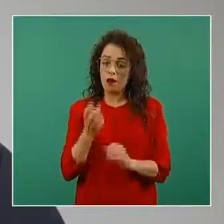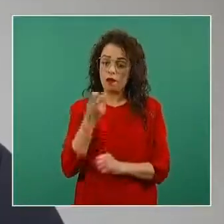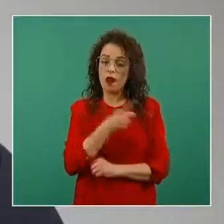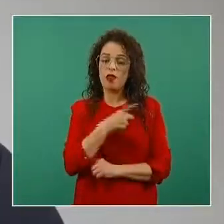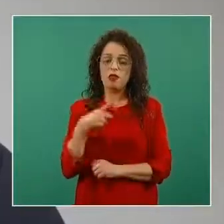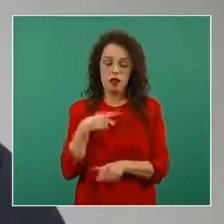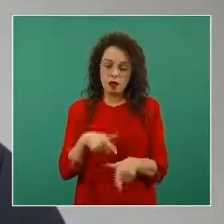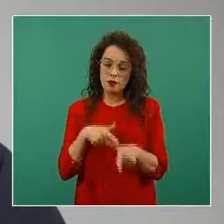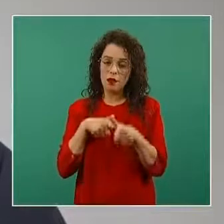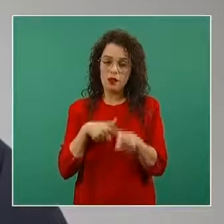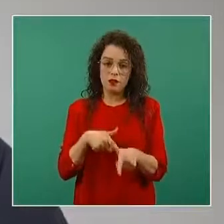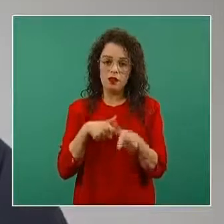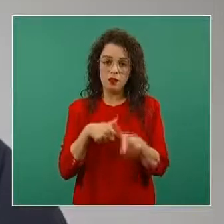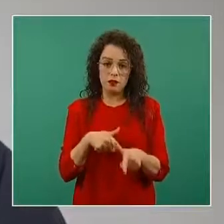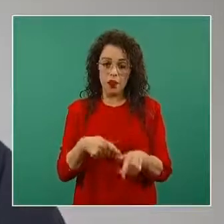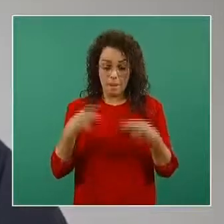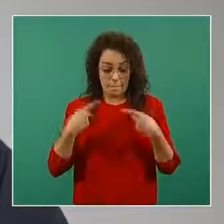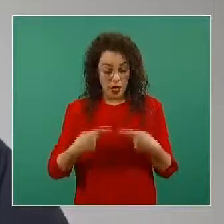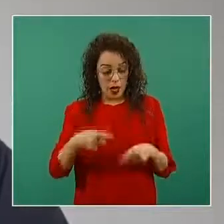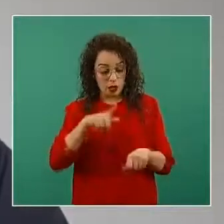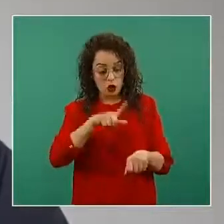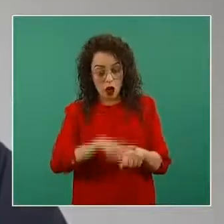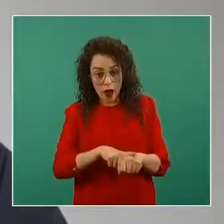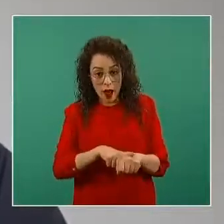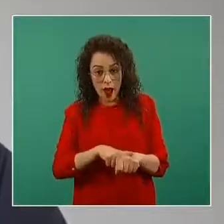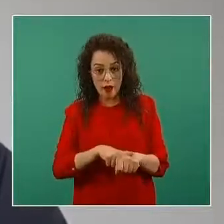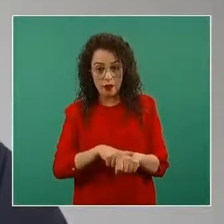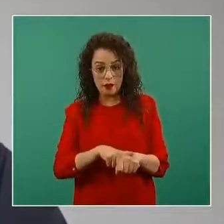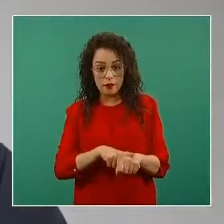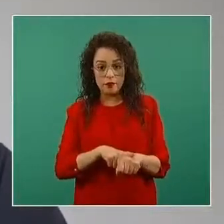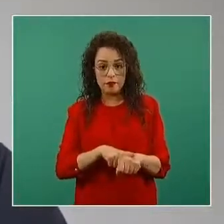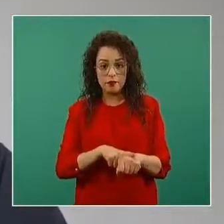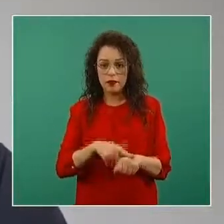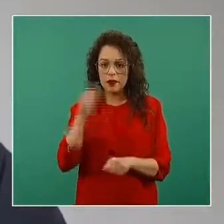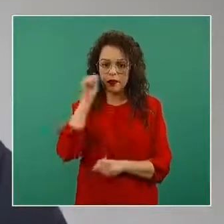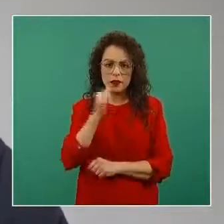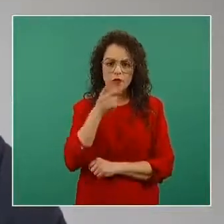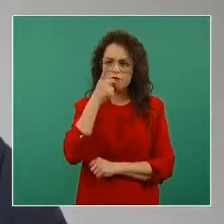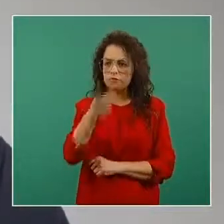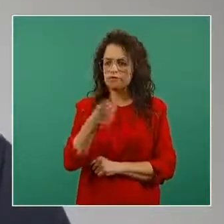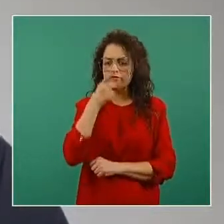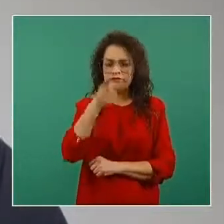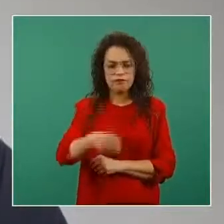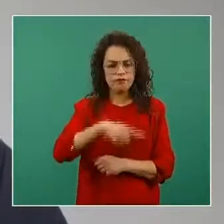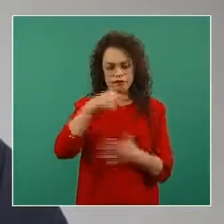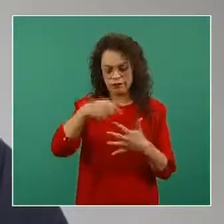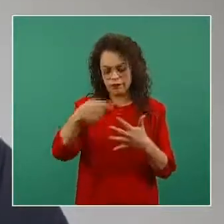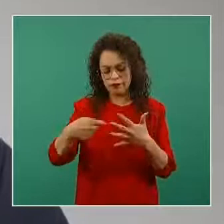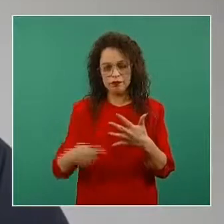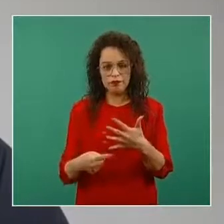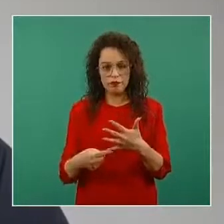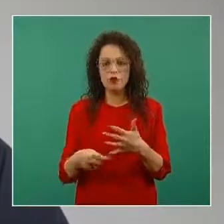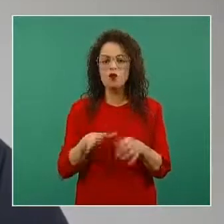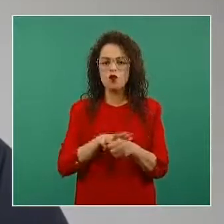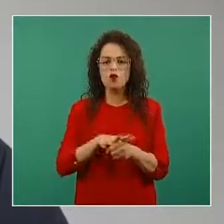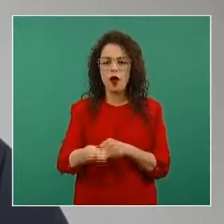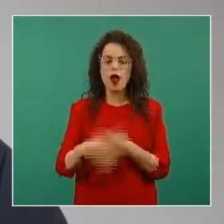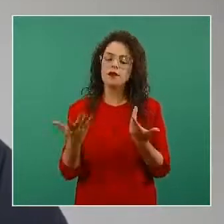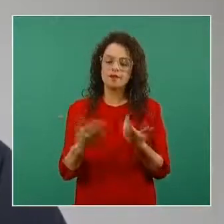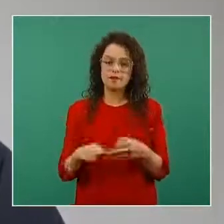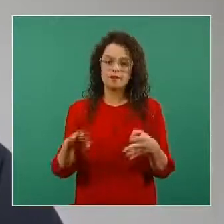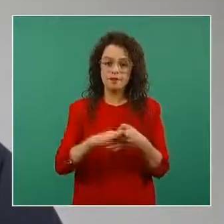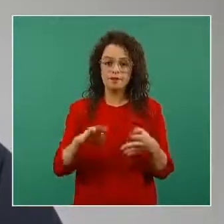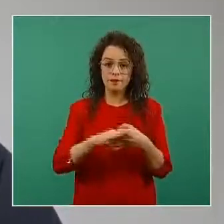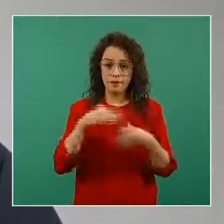prevención, tanto en lo personal, aquellas que siempre hemos recalcado. Estamos hablando del lavado de manos